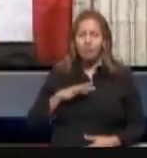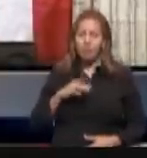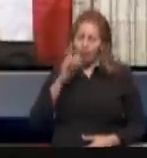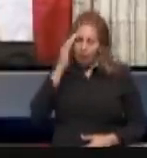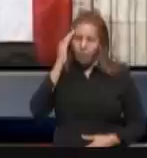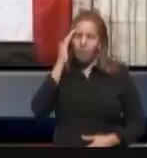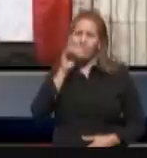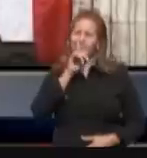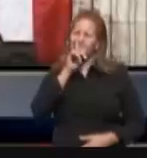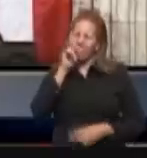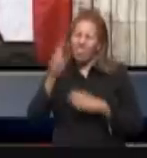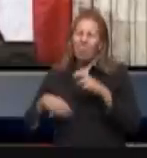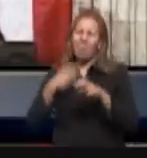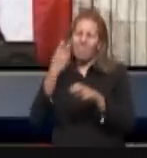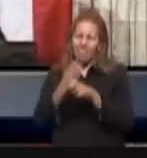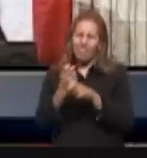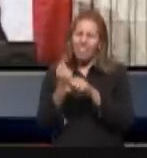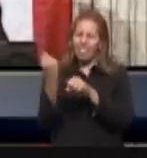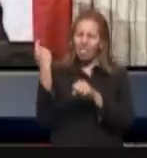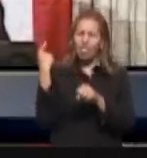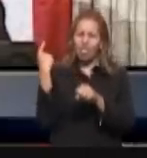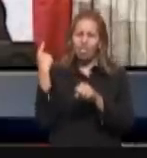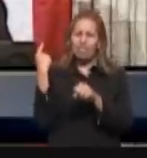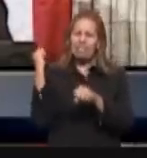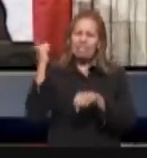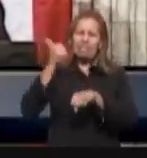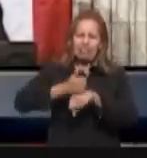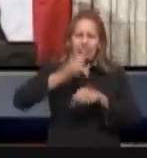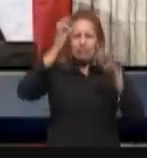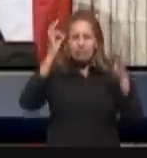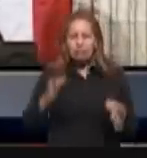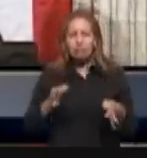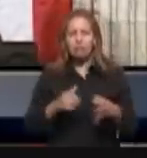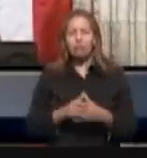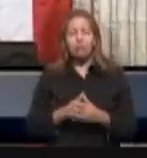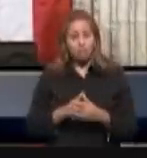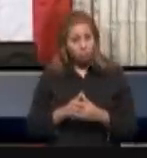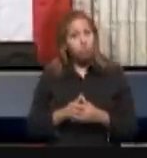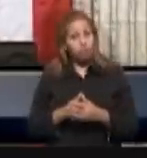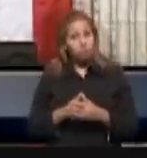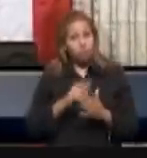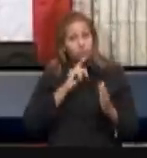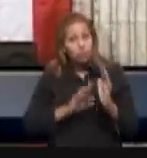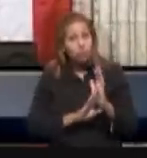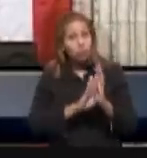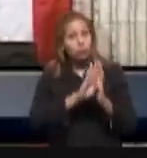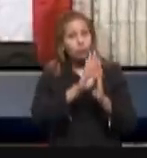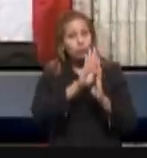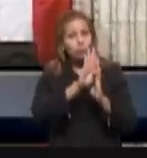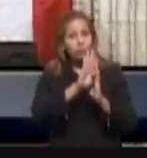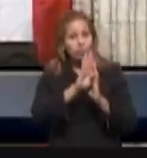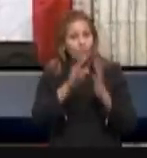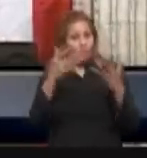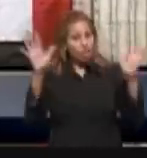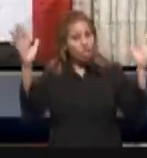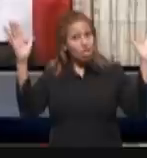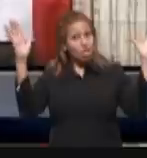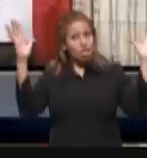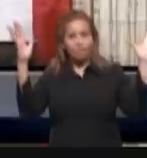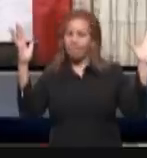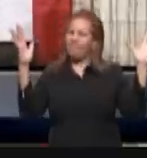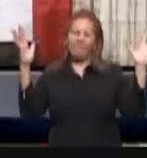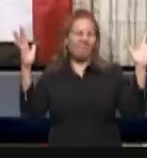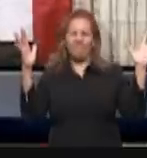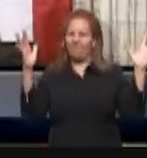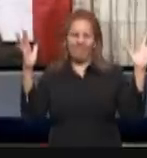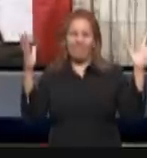que implementamos el año pasado. Sí, hemos hecho un gran progreso, pero el trabajo no está terminado.